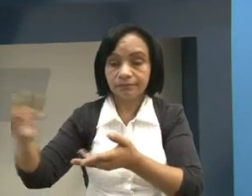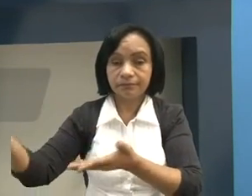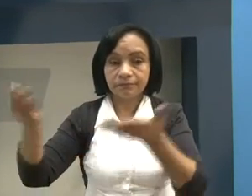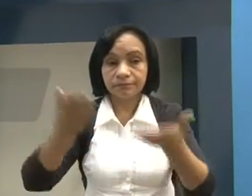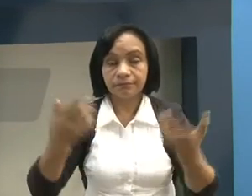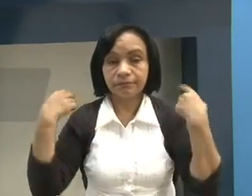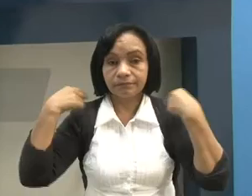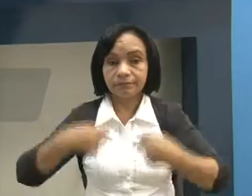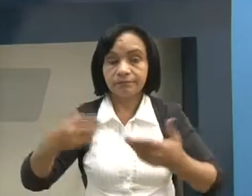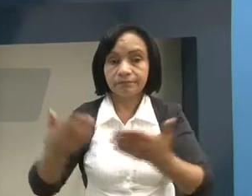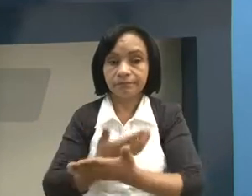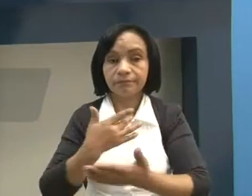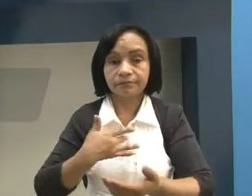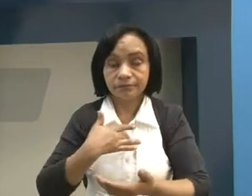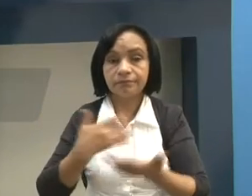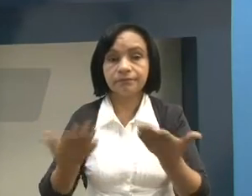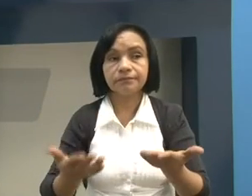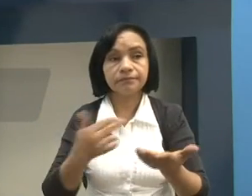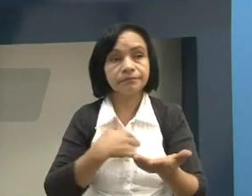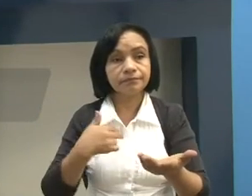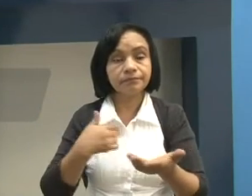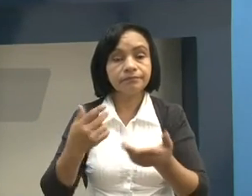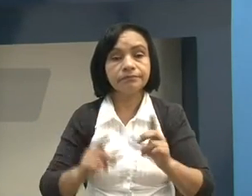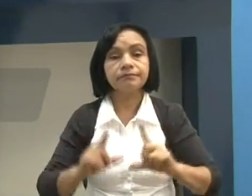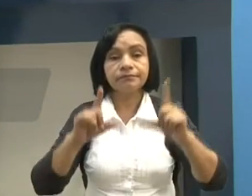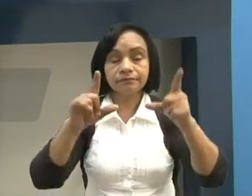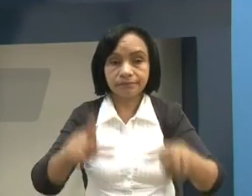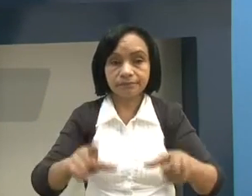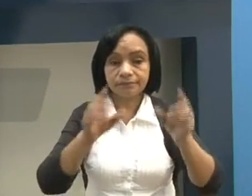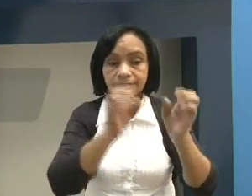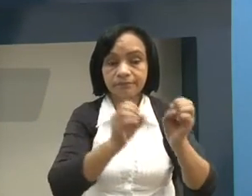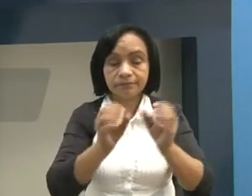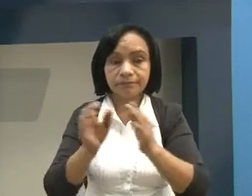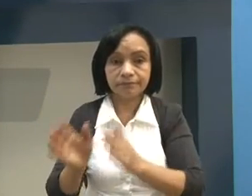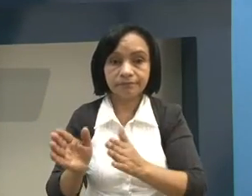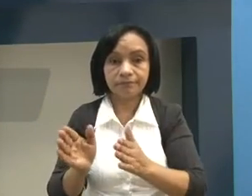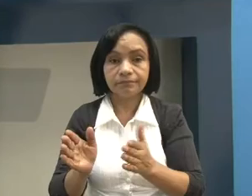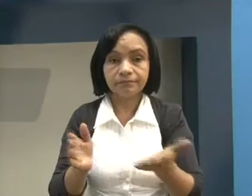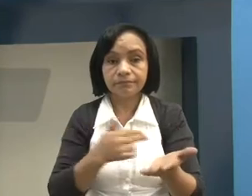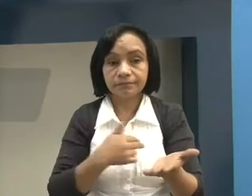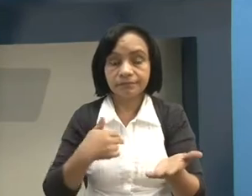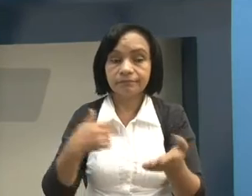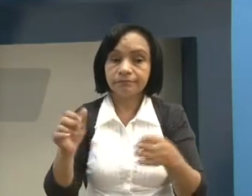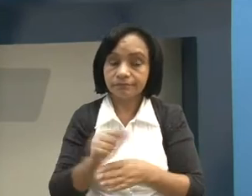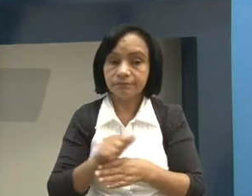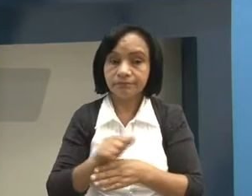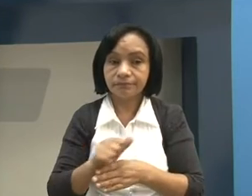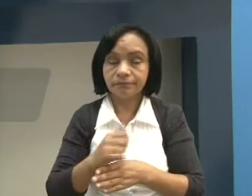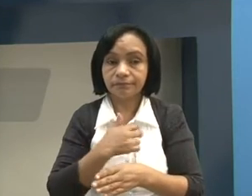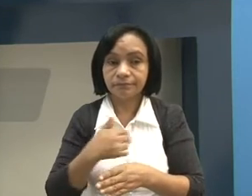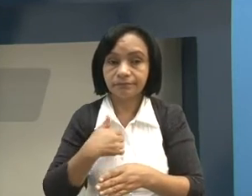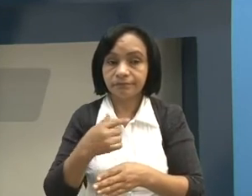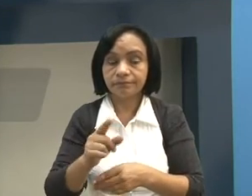¿Cuántas mochilas nuevas requerís? Entonces, eso es lo que te permite la matrícula, organizar, ¿verdad? Organizar y preparar para que